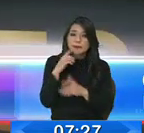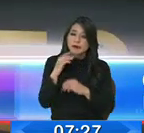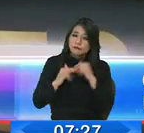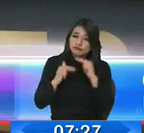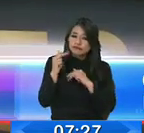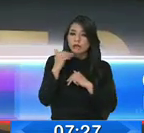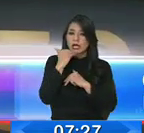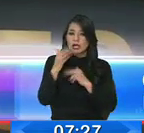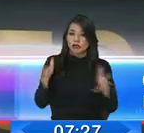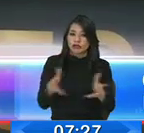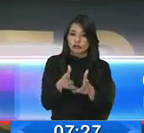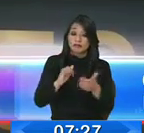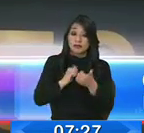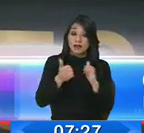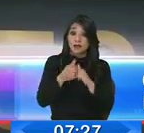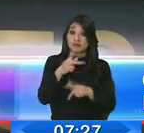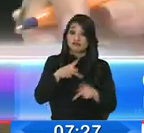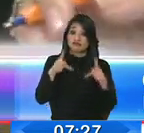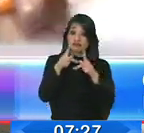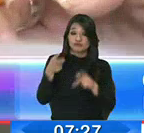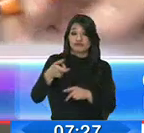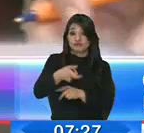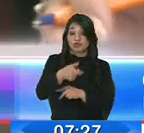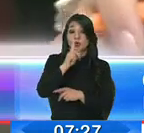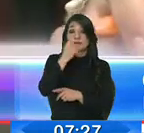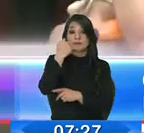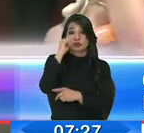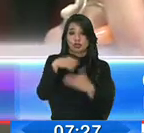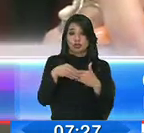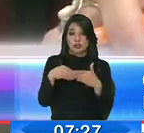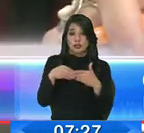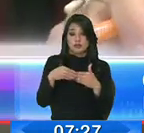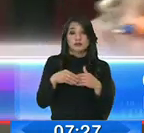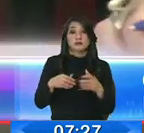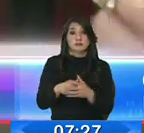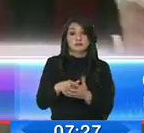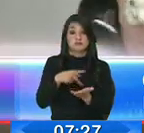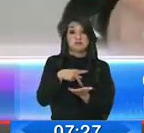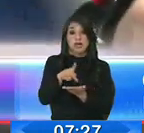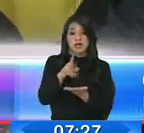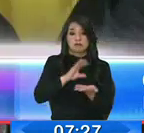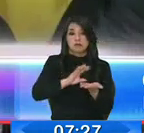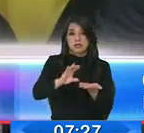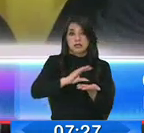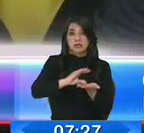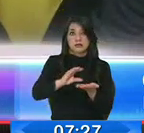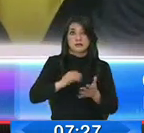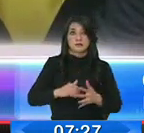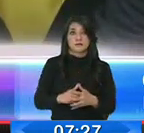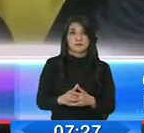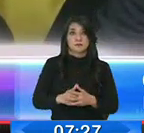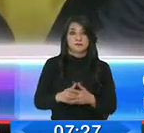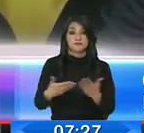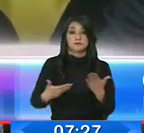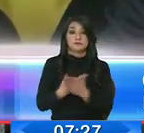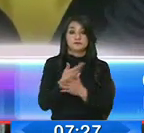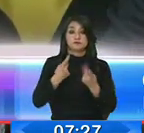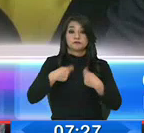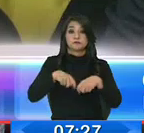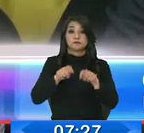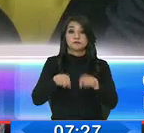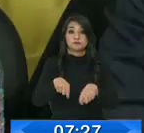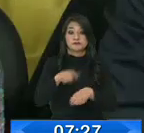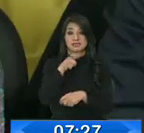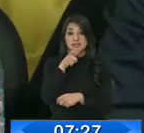esta manera, cada prefectura recibirá $1,000,000, valores que serán pagados en partes. El nuevo convenio no